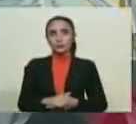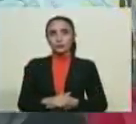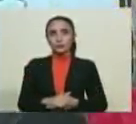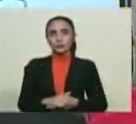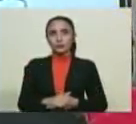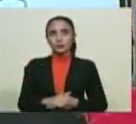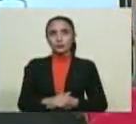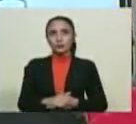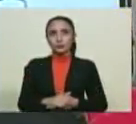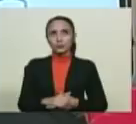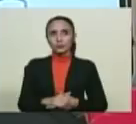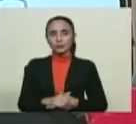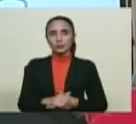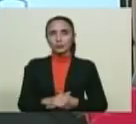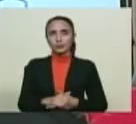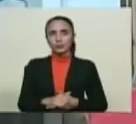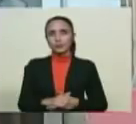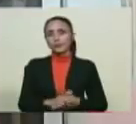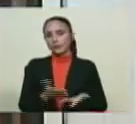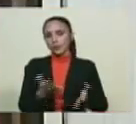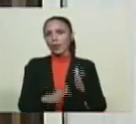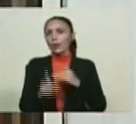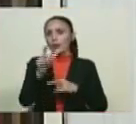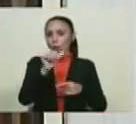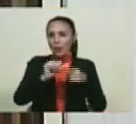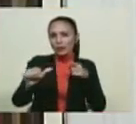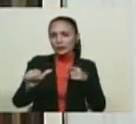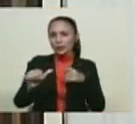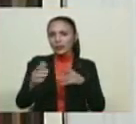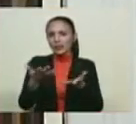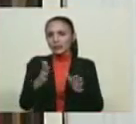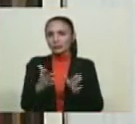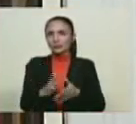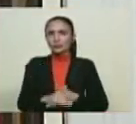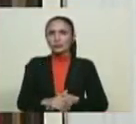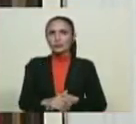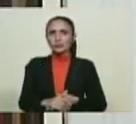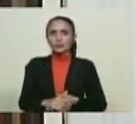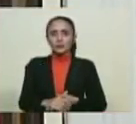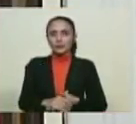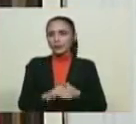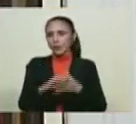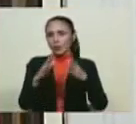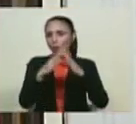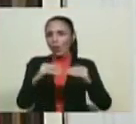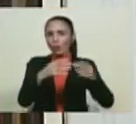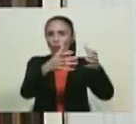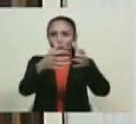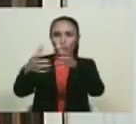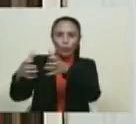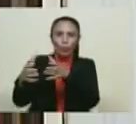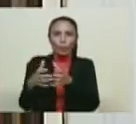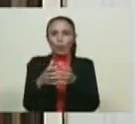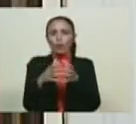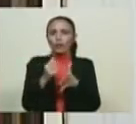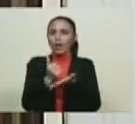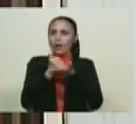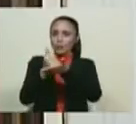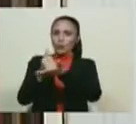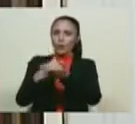a más tardar en una semana, compañero Aristóbulo, y todo el equipo de la Asociación de Colombianos por la